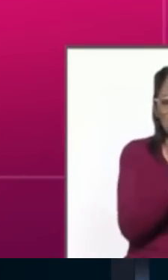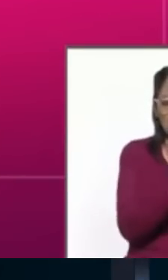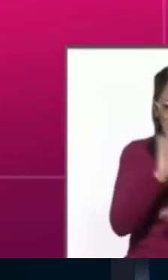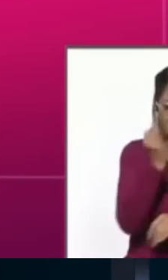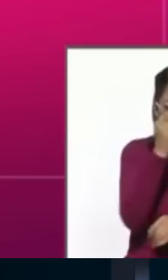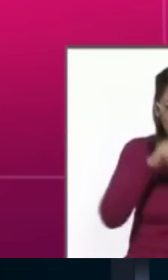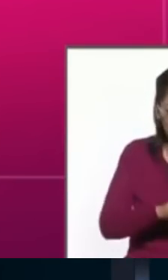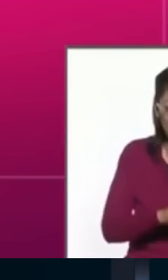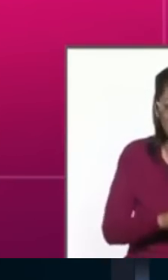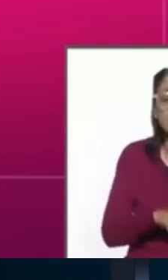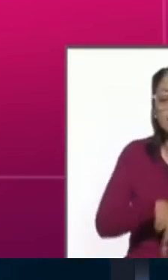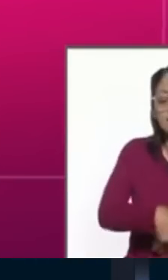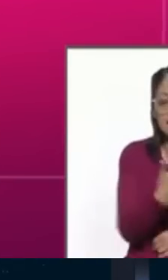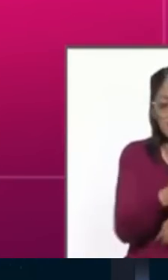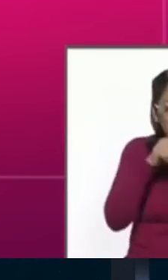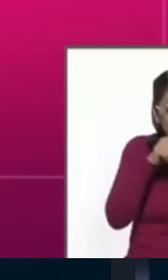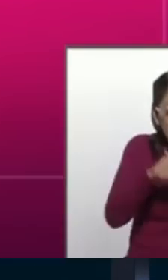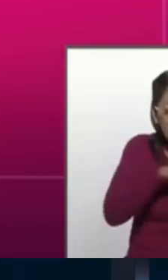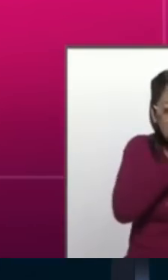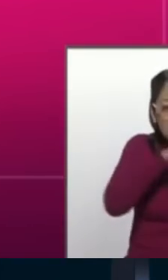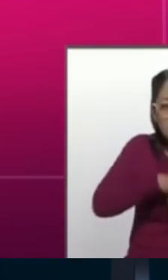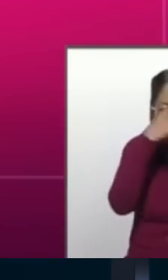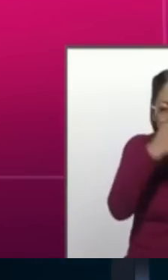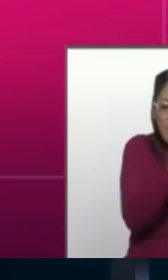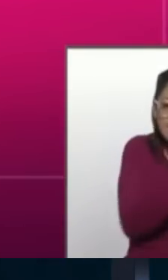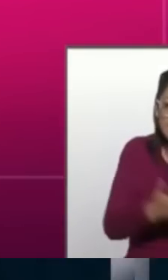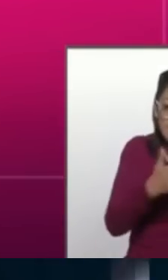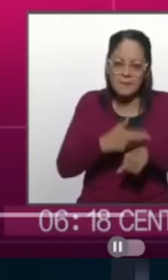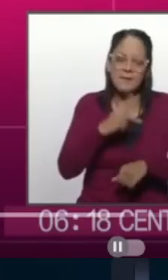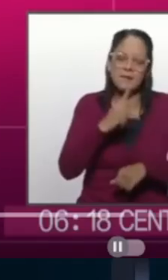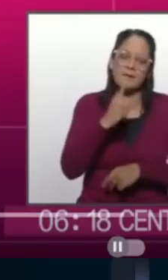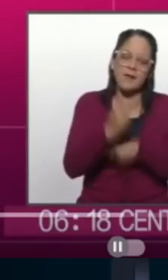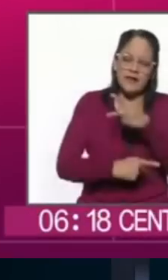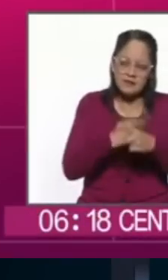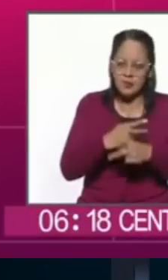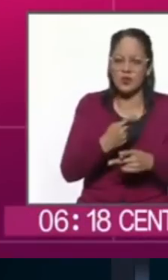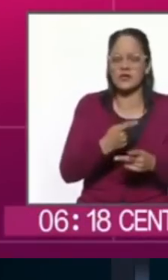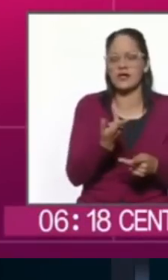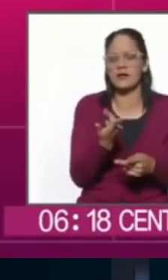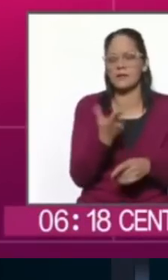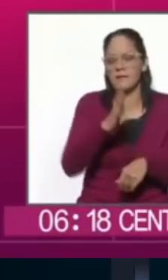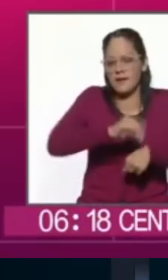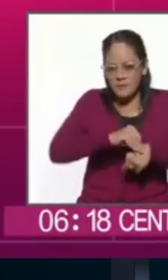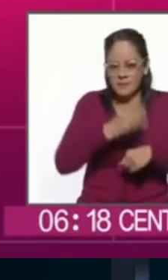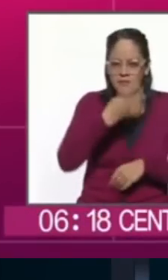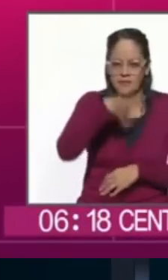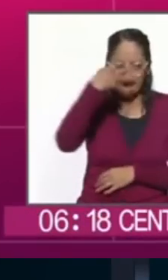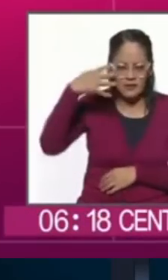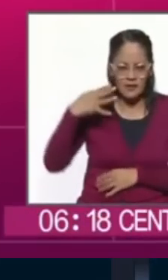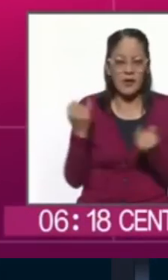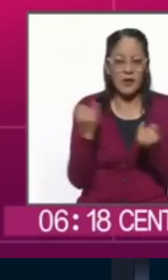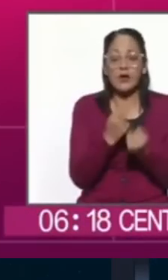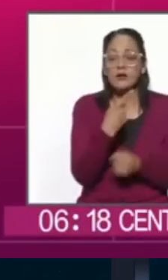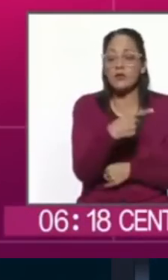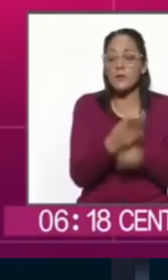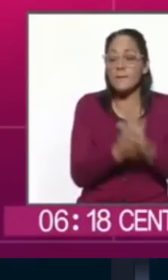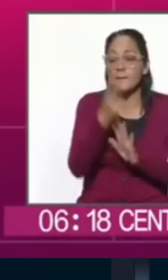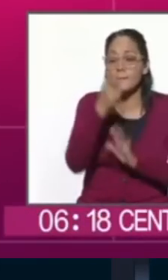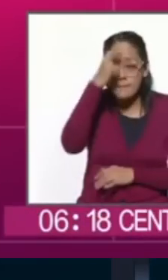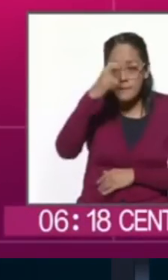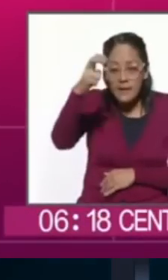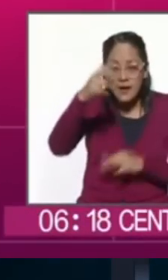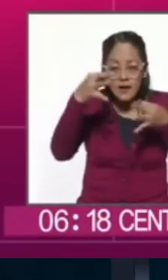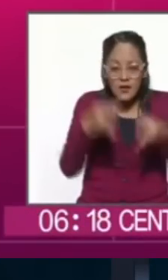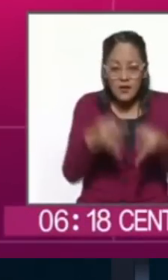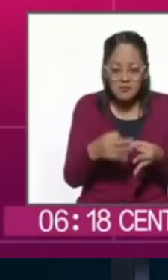Atención especial para trámites de documentos como pasaportes, licencias y visas. 14. Si hacen viajes oficiales, nacionales